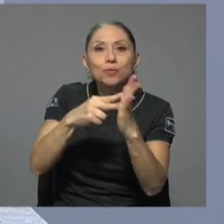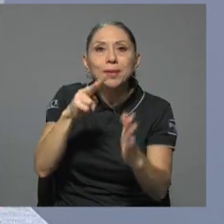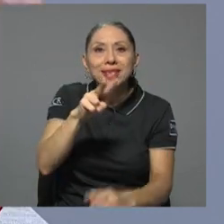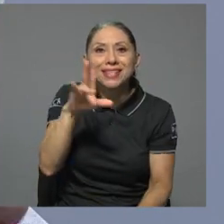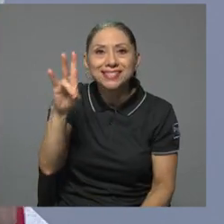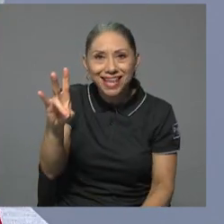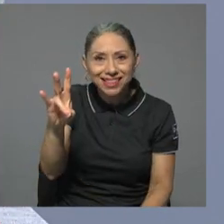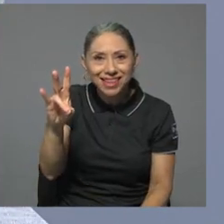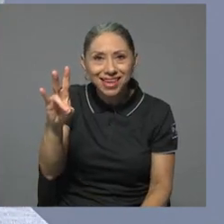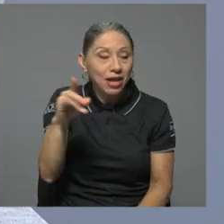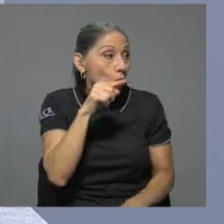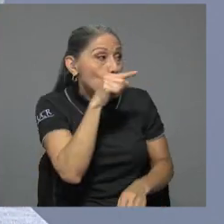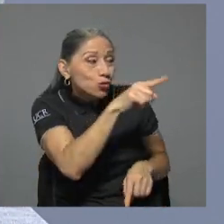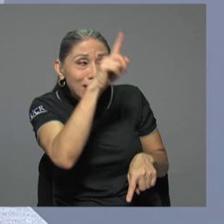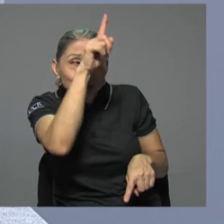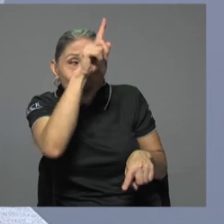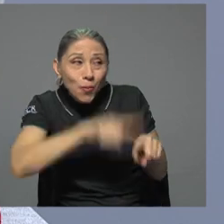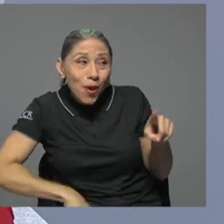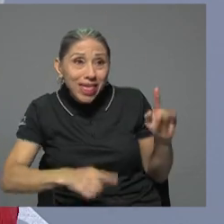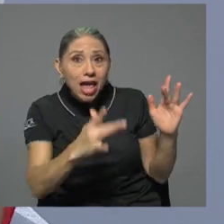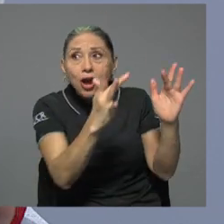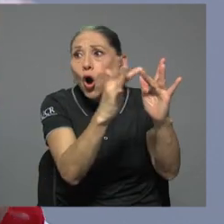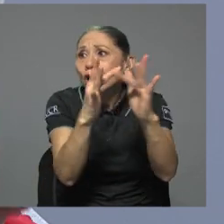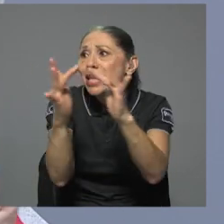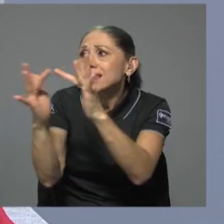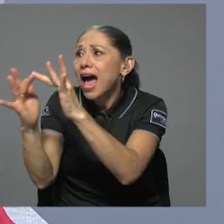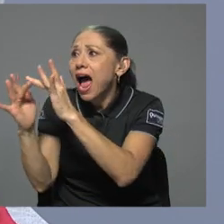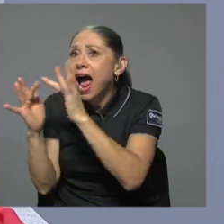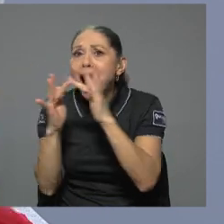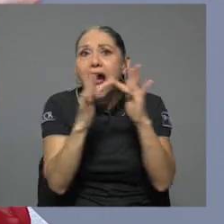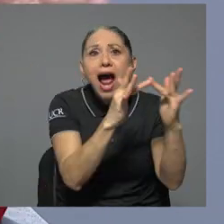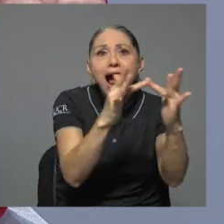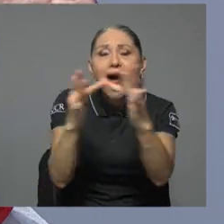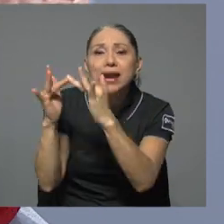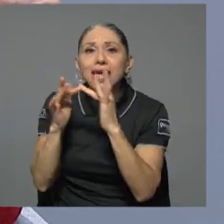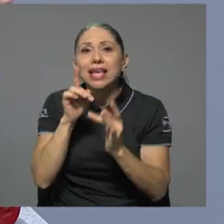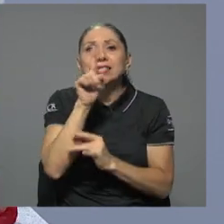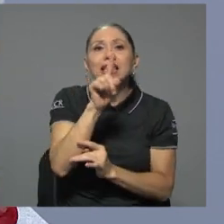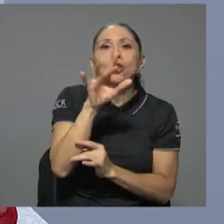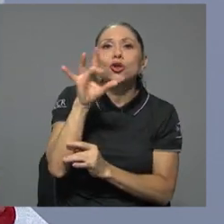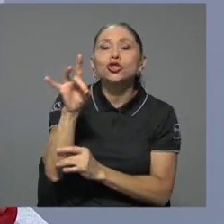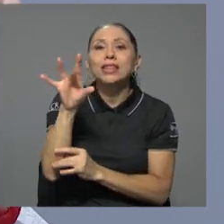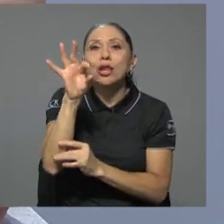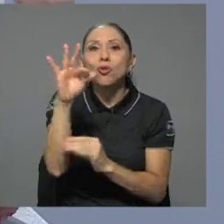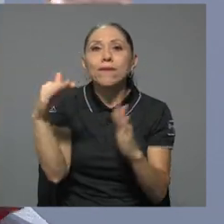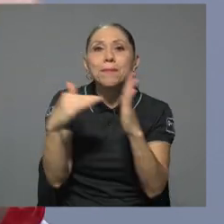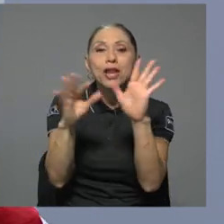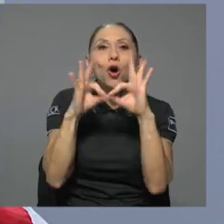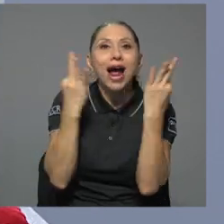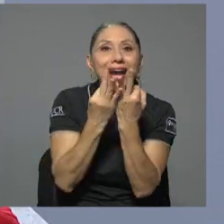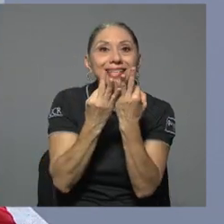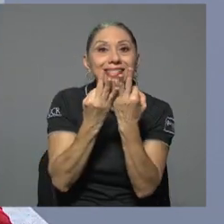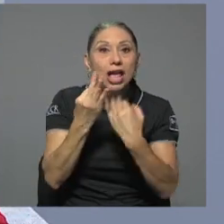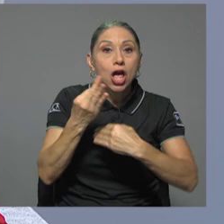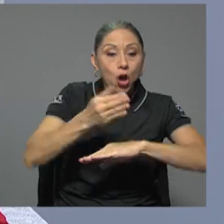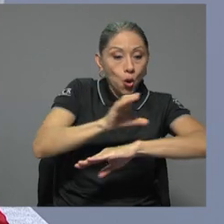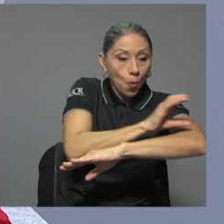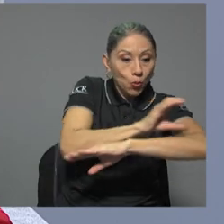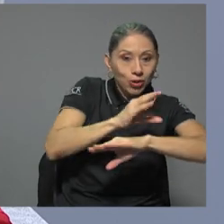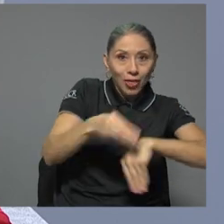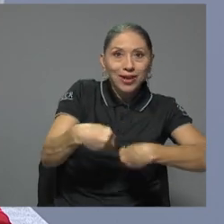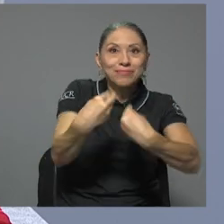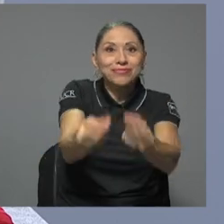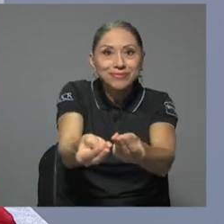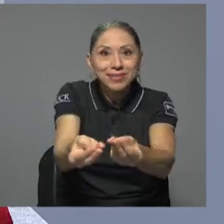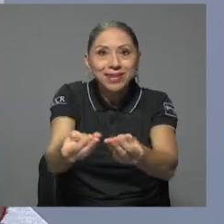conectar 180 a 189 mil hogares darles una computadora y darles una conexión a internet